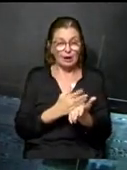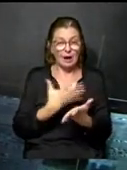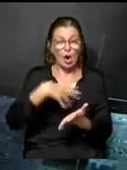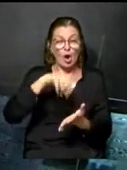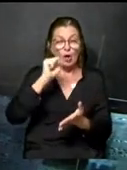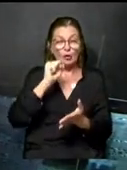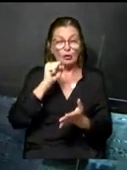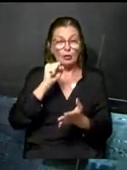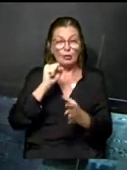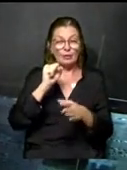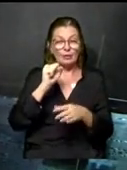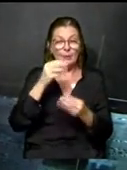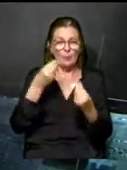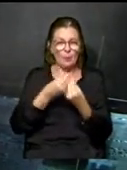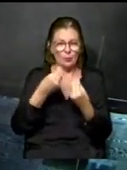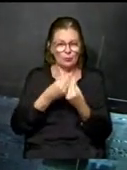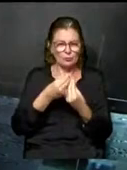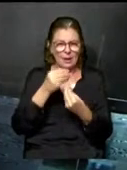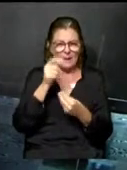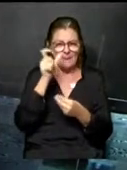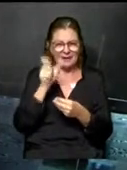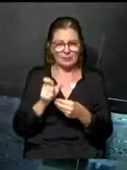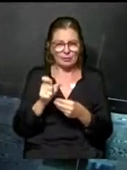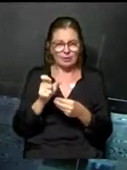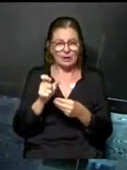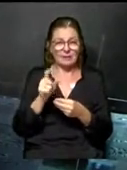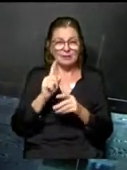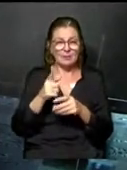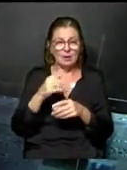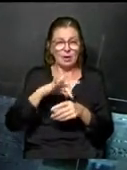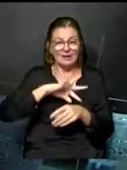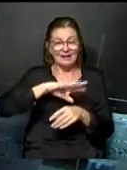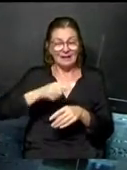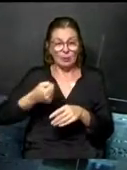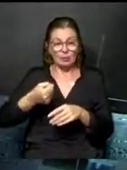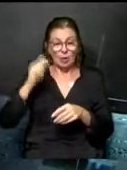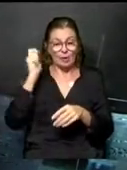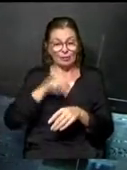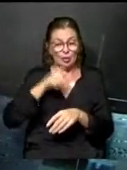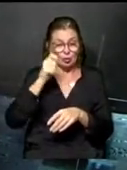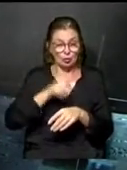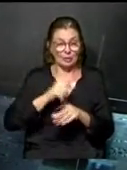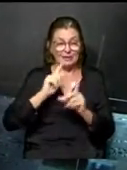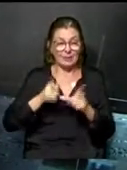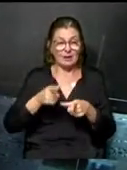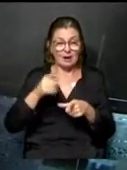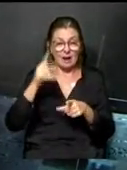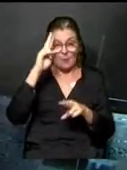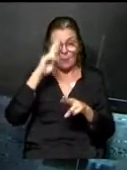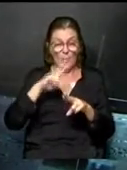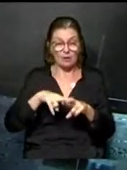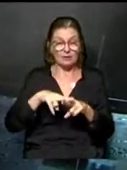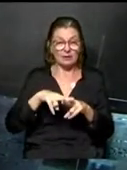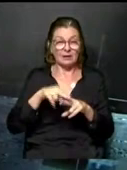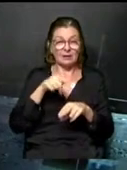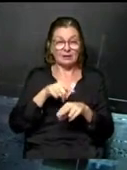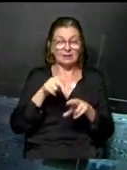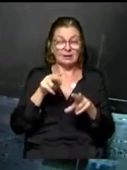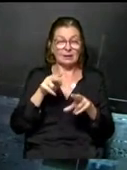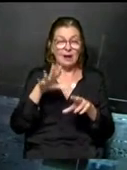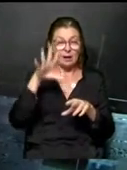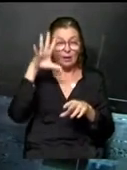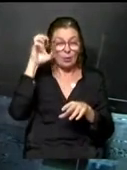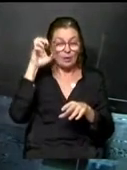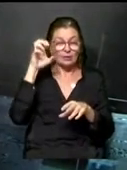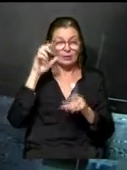rescatar a cientos de personas que estaban condenadas o al secuestro, o a la tortura, o a la muerte directamente. Y sobre estos recuerdos,